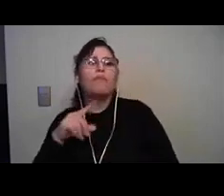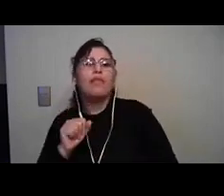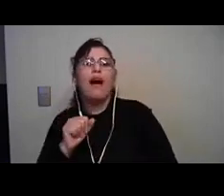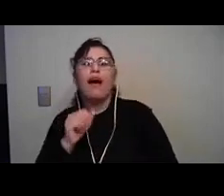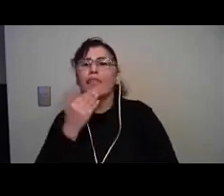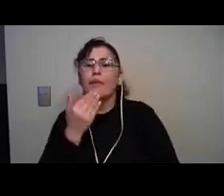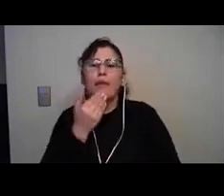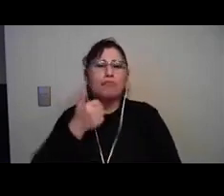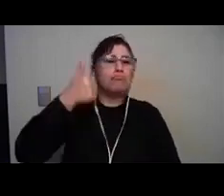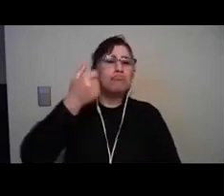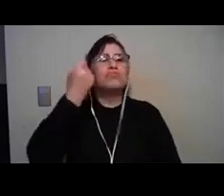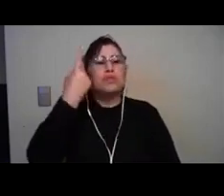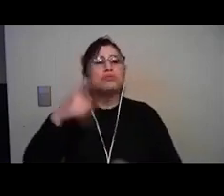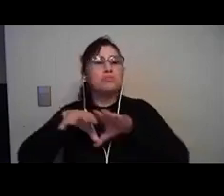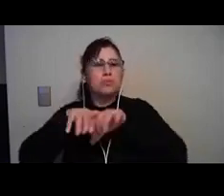eso entiendo que sí.